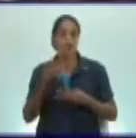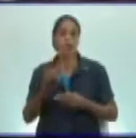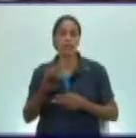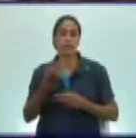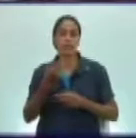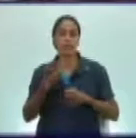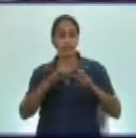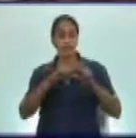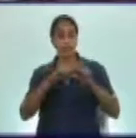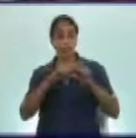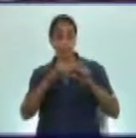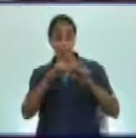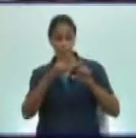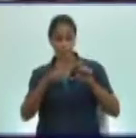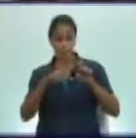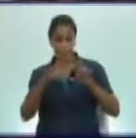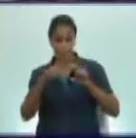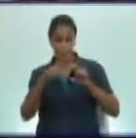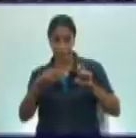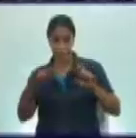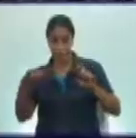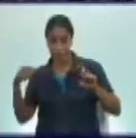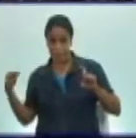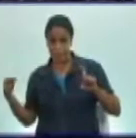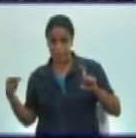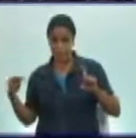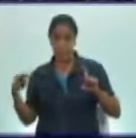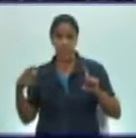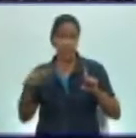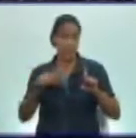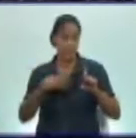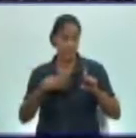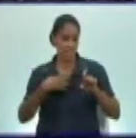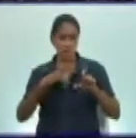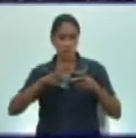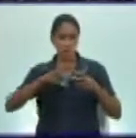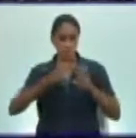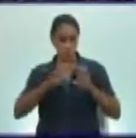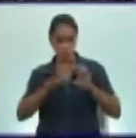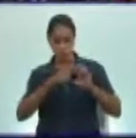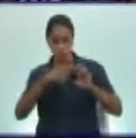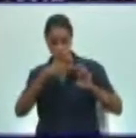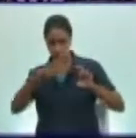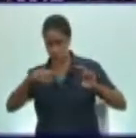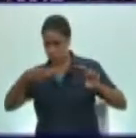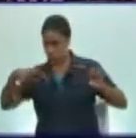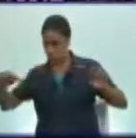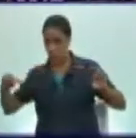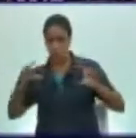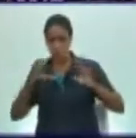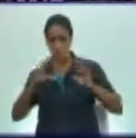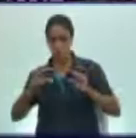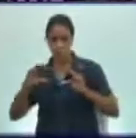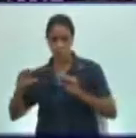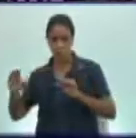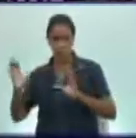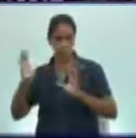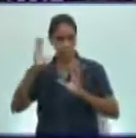Los anélidos son animales invertebrados que tienen el cuerpo alargado, blando y sin